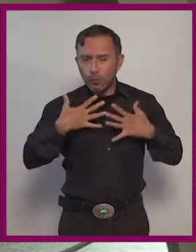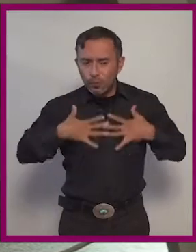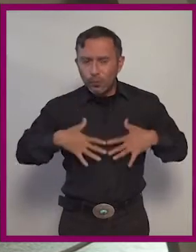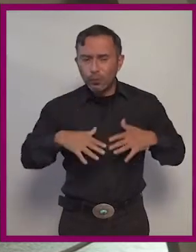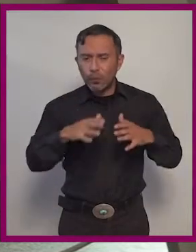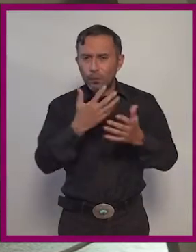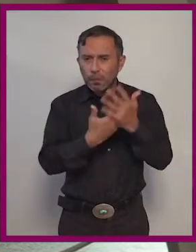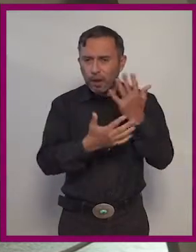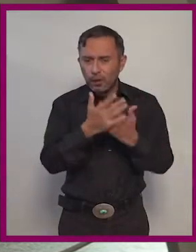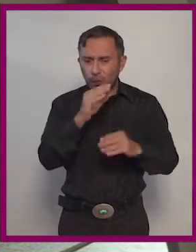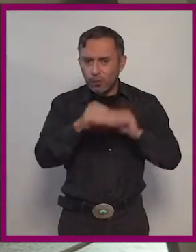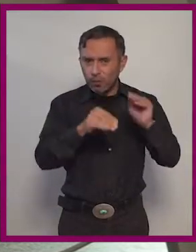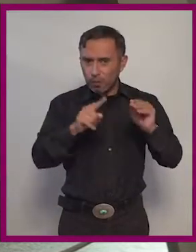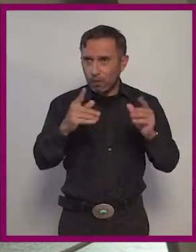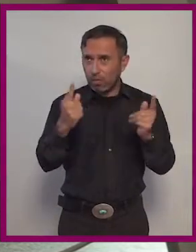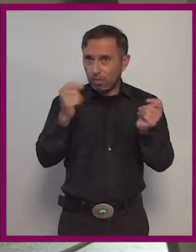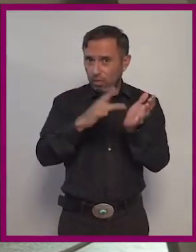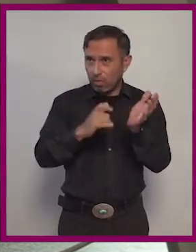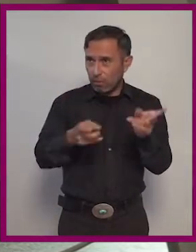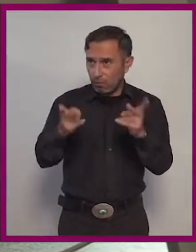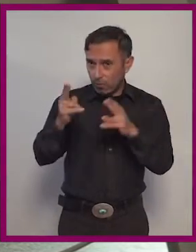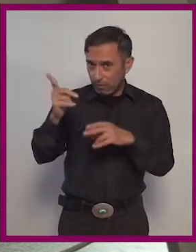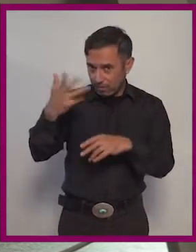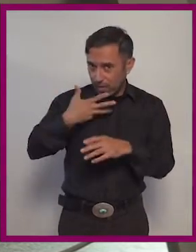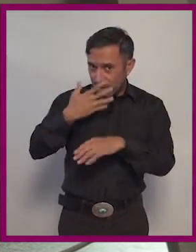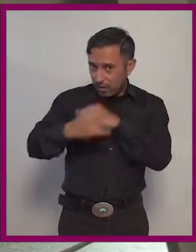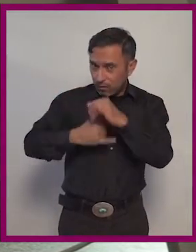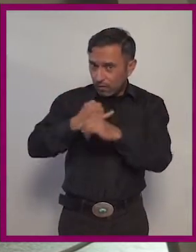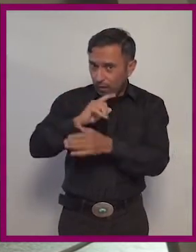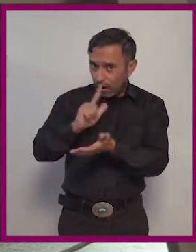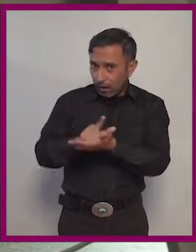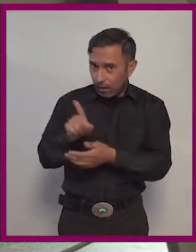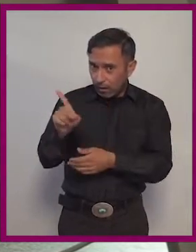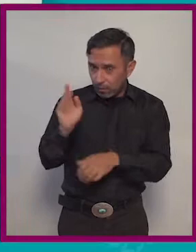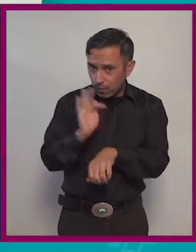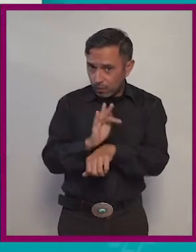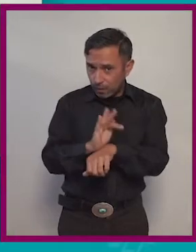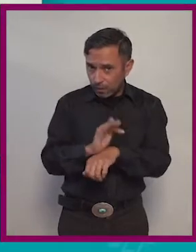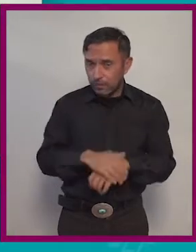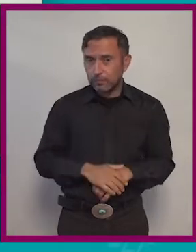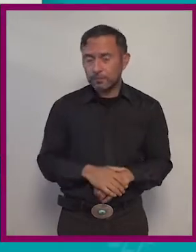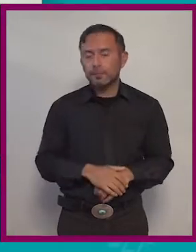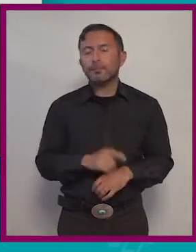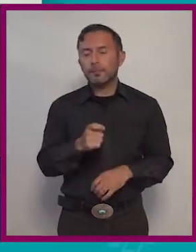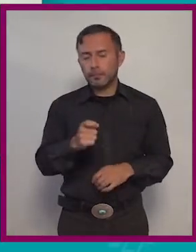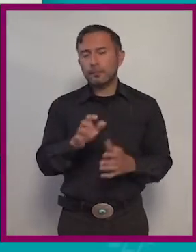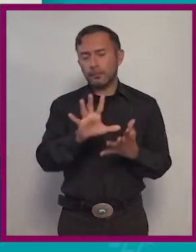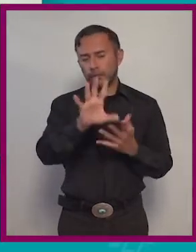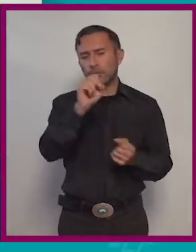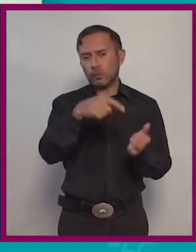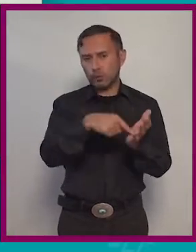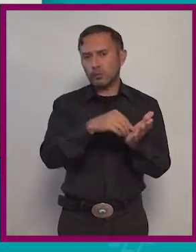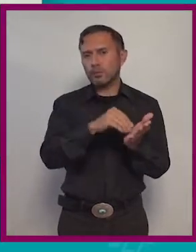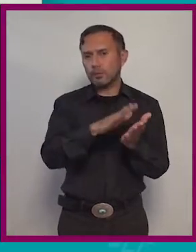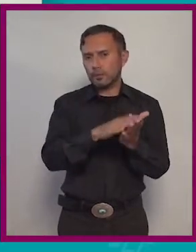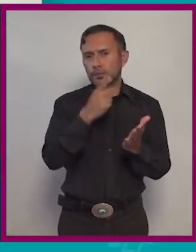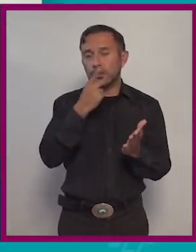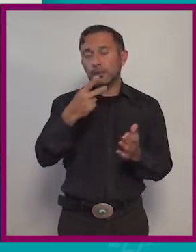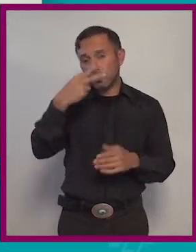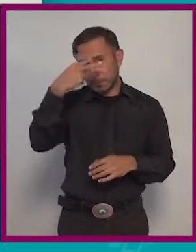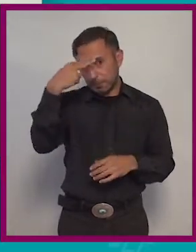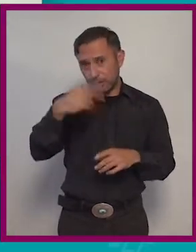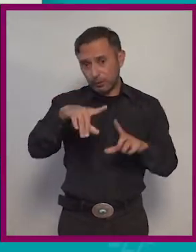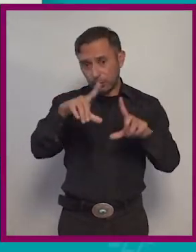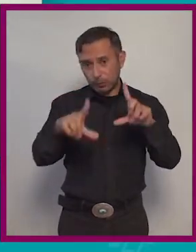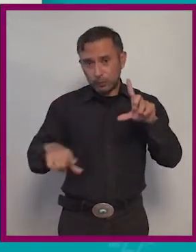Un precepto que es básico, que recordemos que es nuestro artículo 2 constitucional, ¿no? Que establece que nuestra nación mexicana